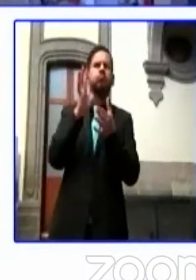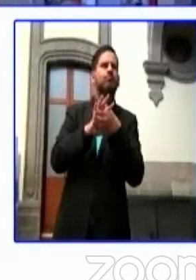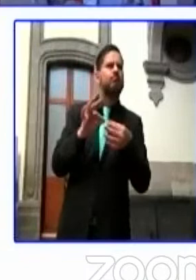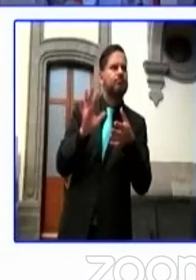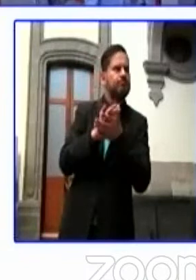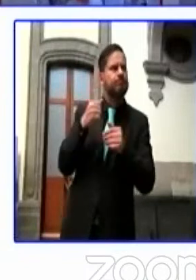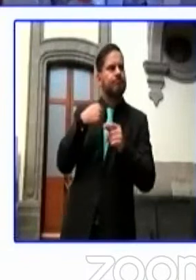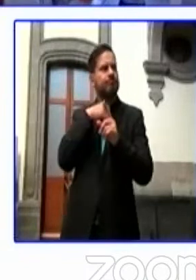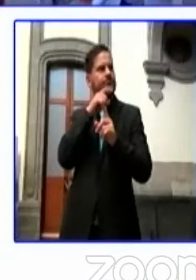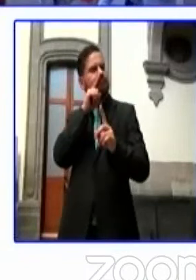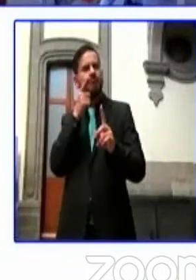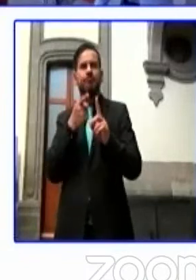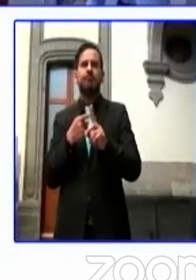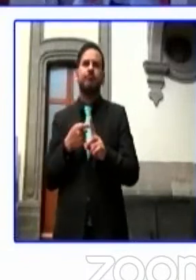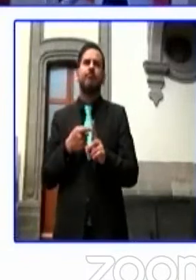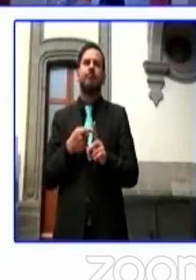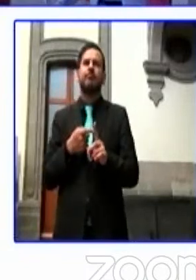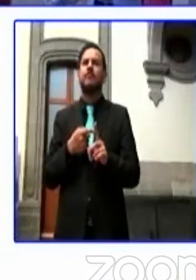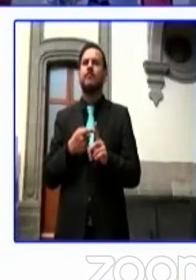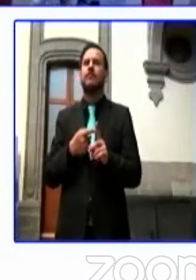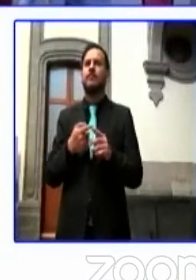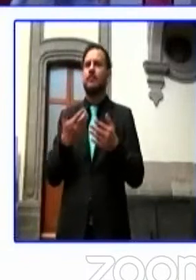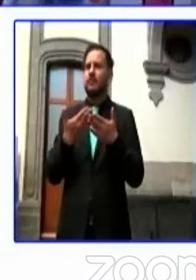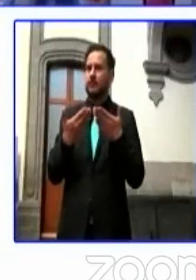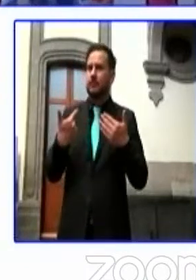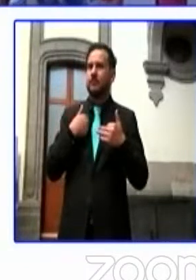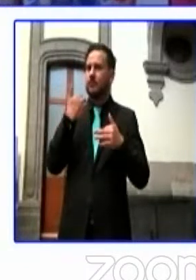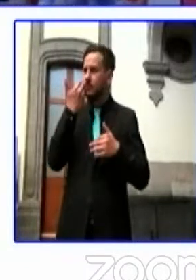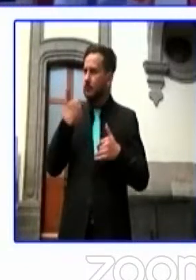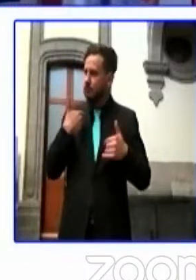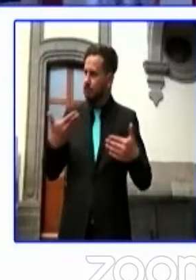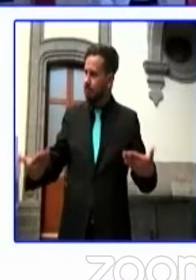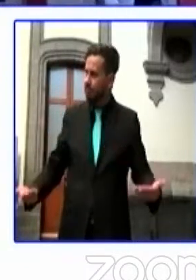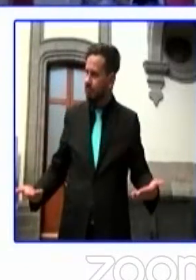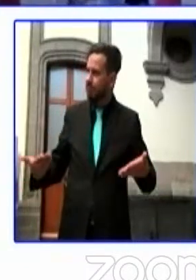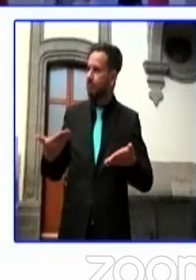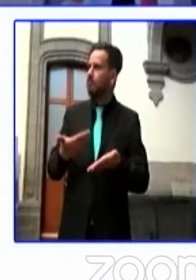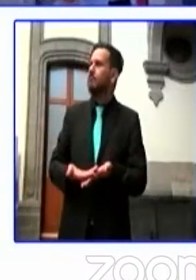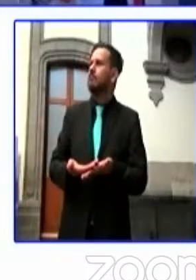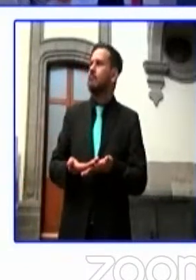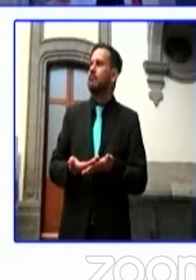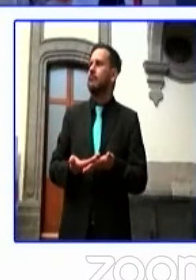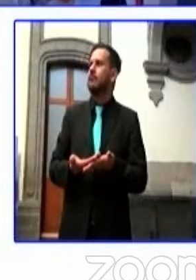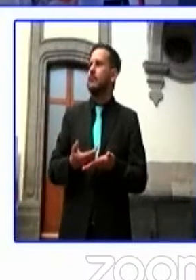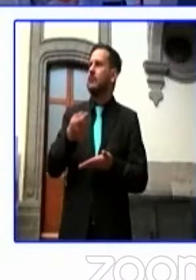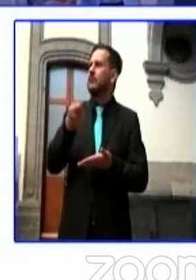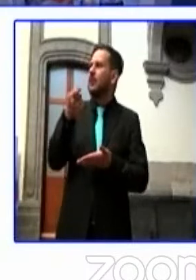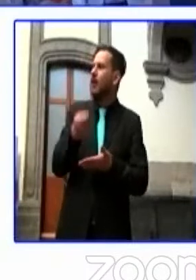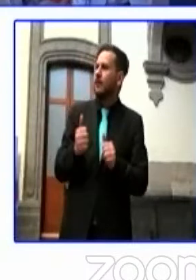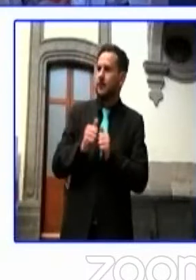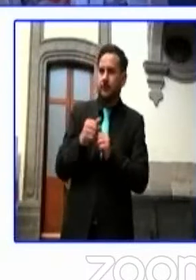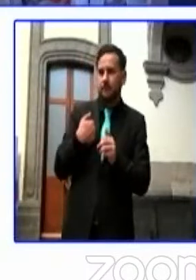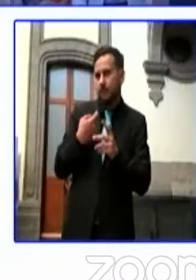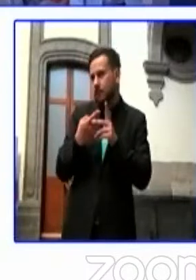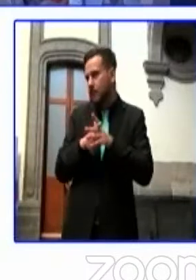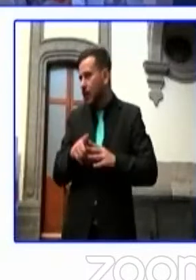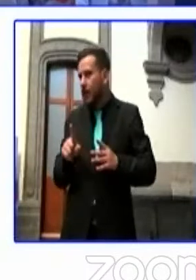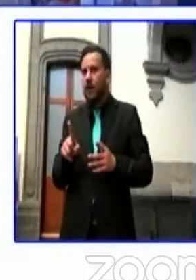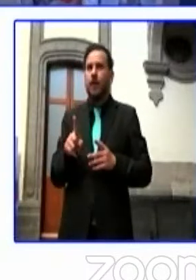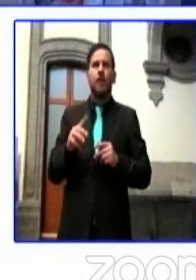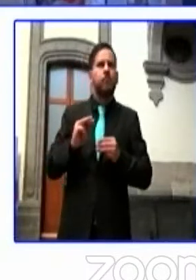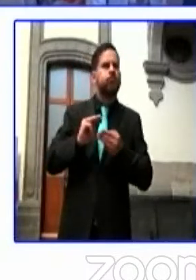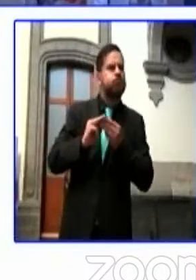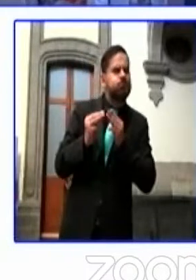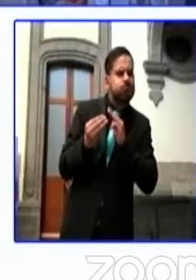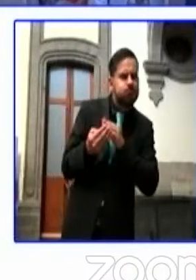Vamos en este momento a presentarles lo que es el principal motivante de